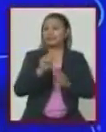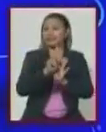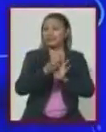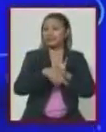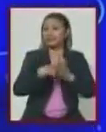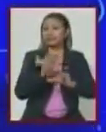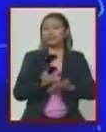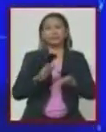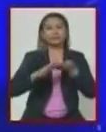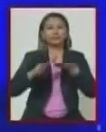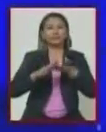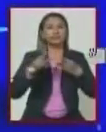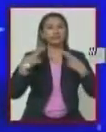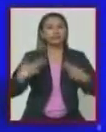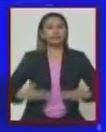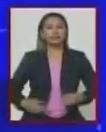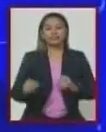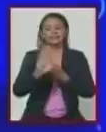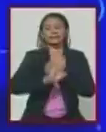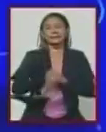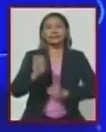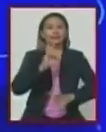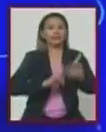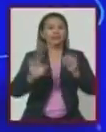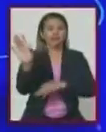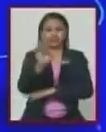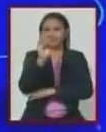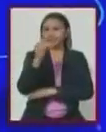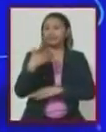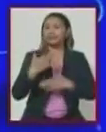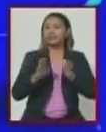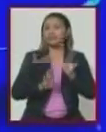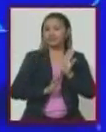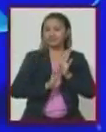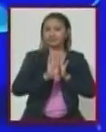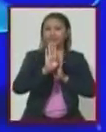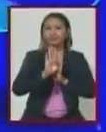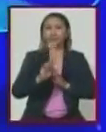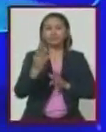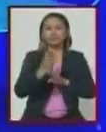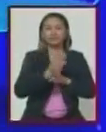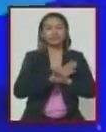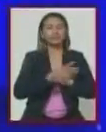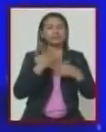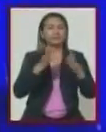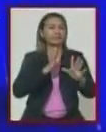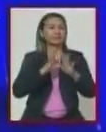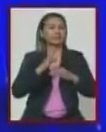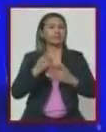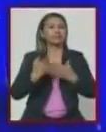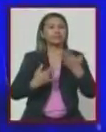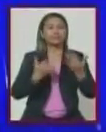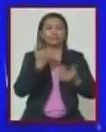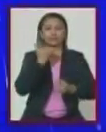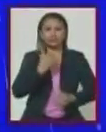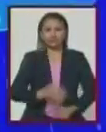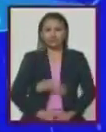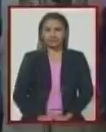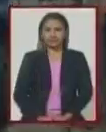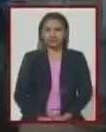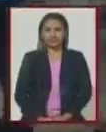últimas horas un perdón humanitario. La Defensoría del Pueblo Boliviano, quien está llevando adelante este proceso, habla sobre la situación.